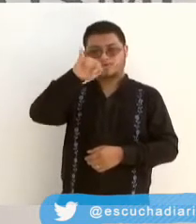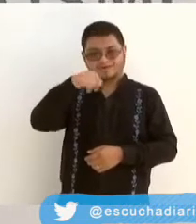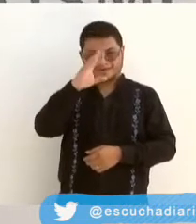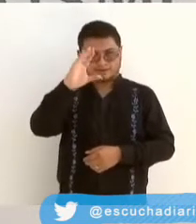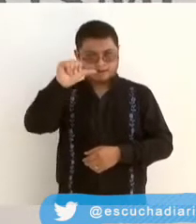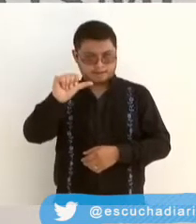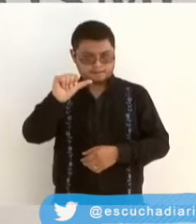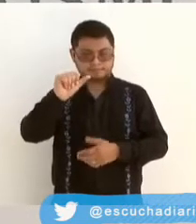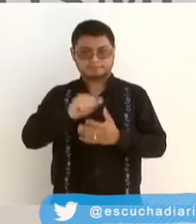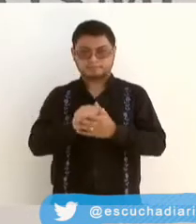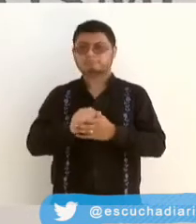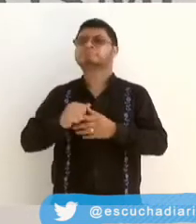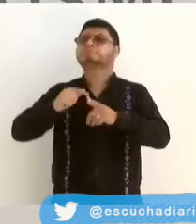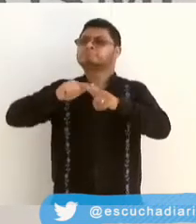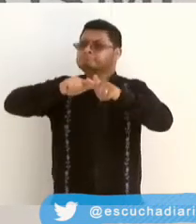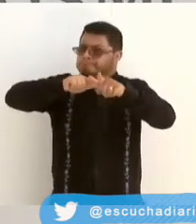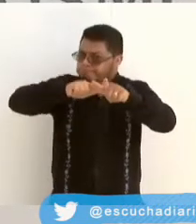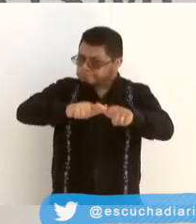se continúa